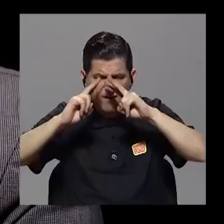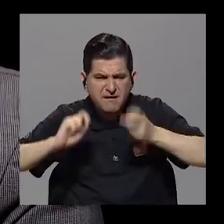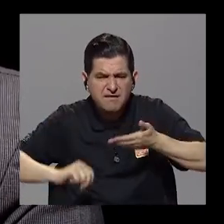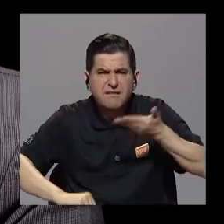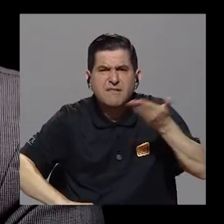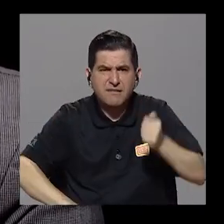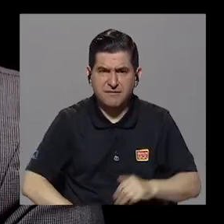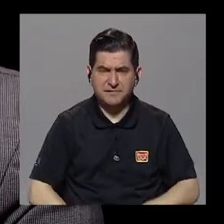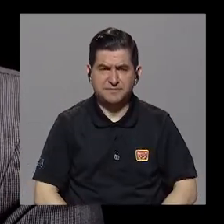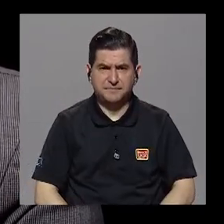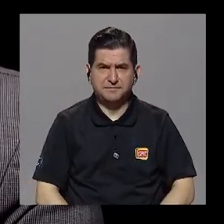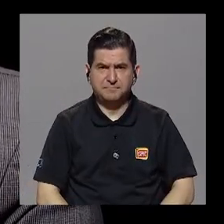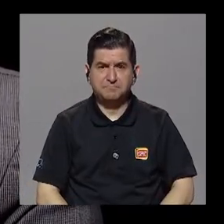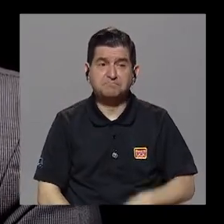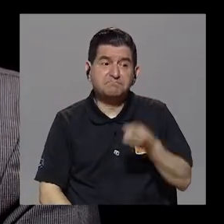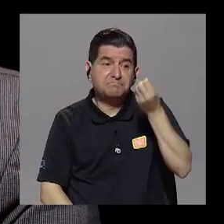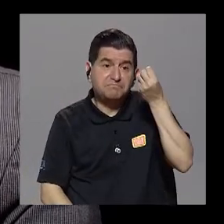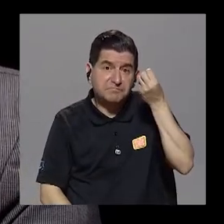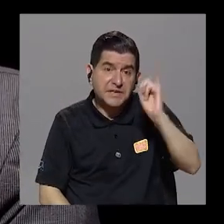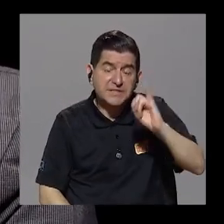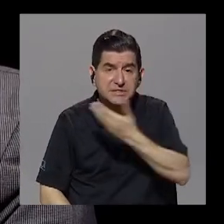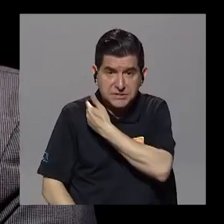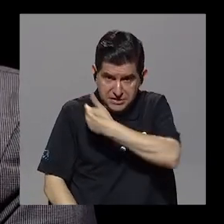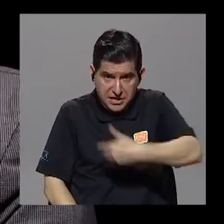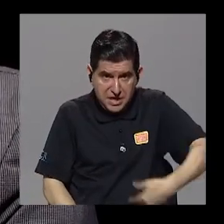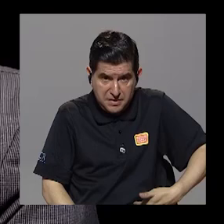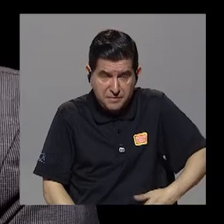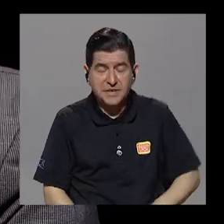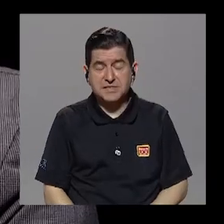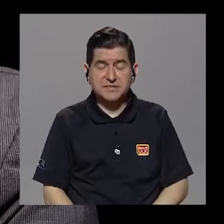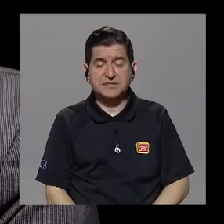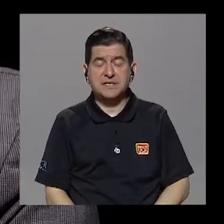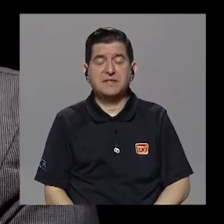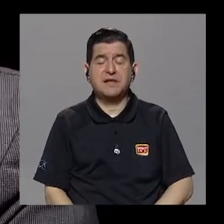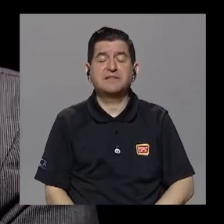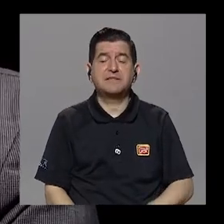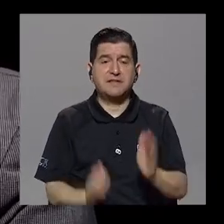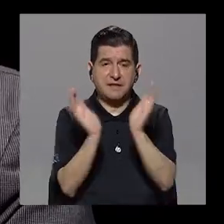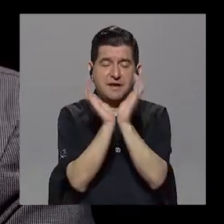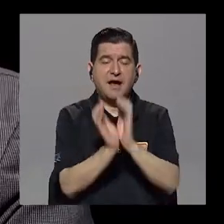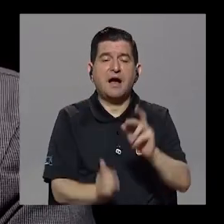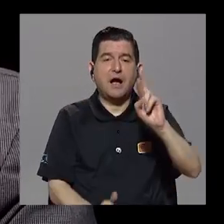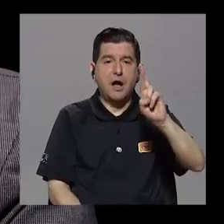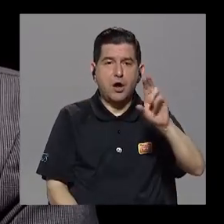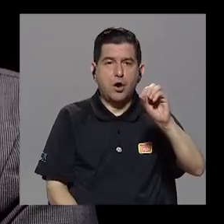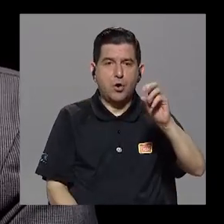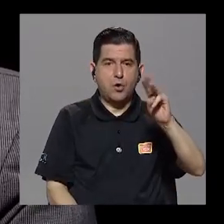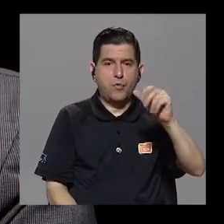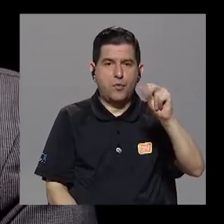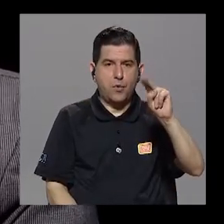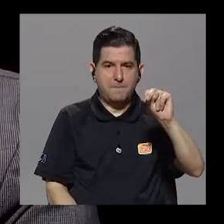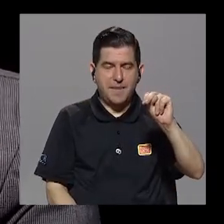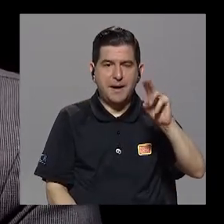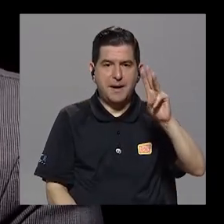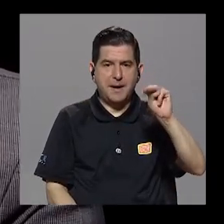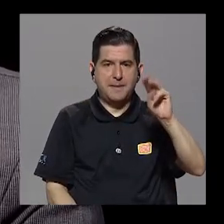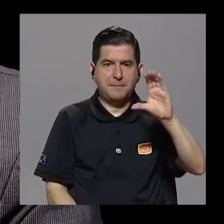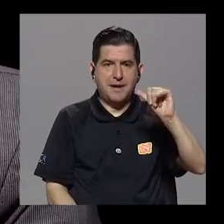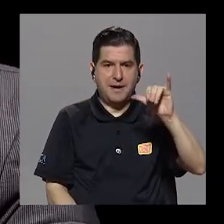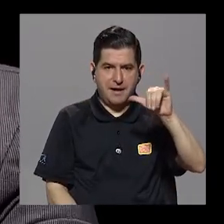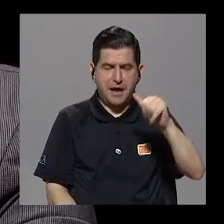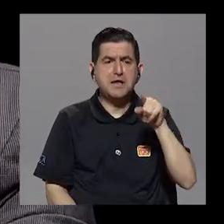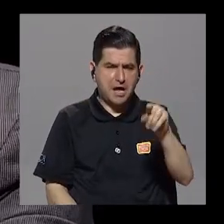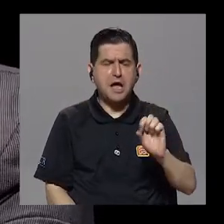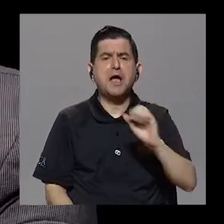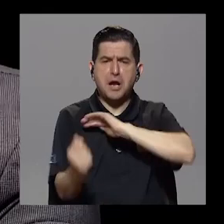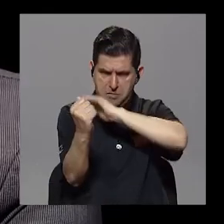es si el presidente ejecutivo de la caja, don Román Macaya, que yo en este momento lo siento empoderado, por